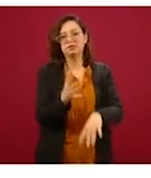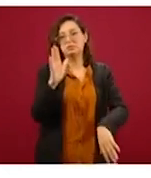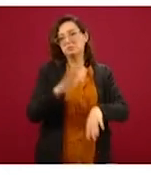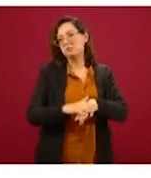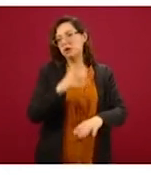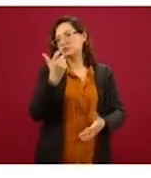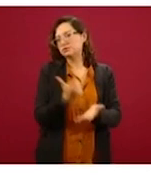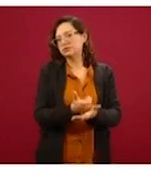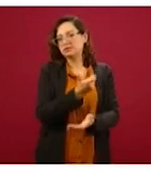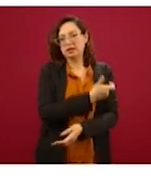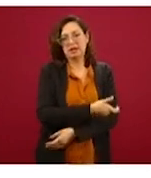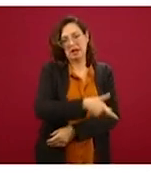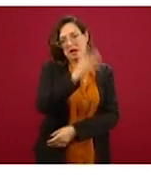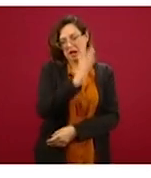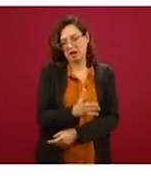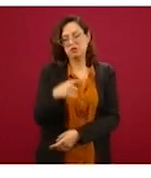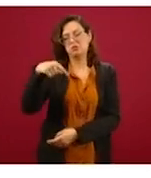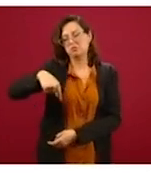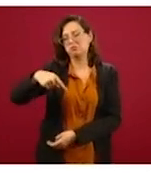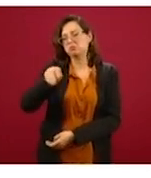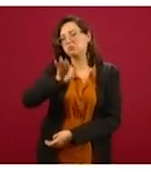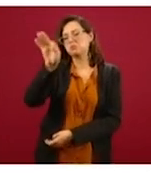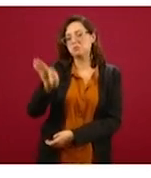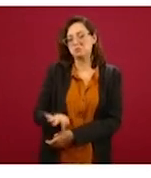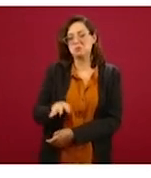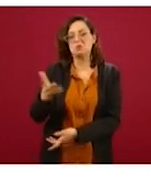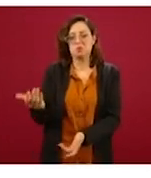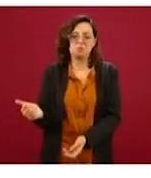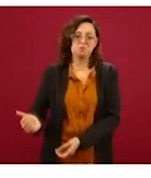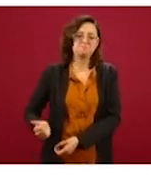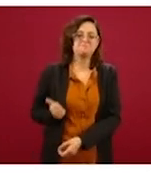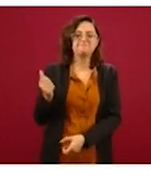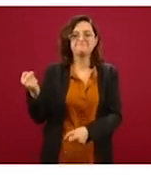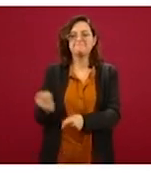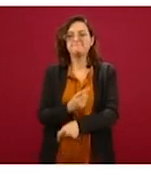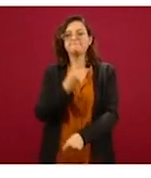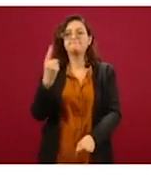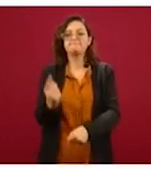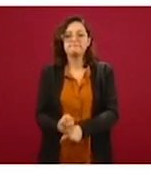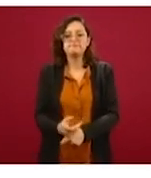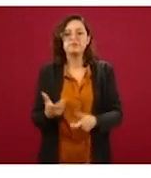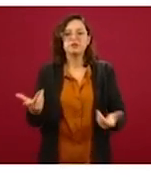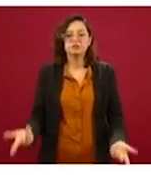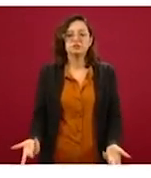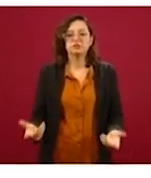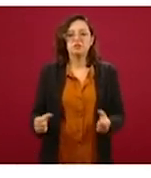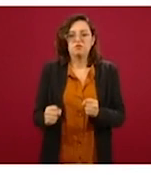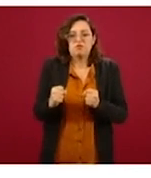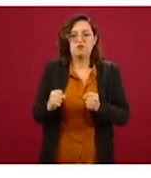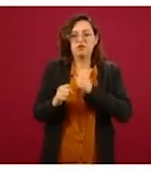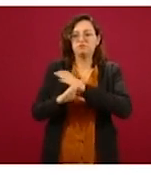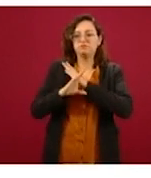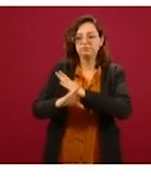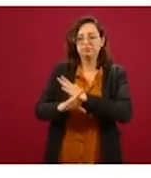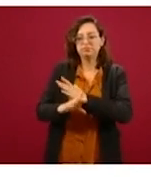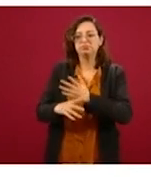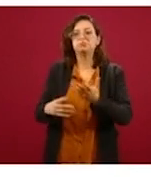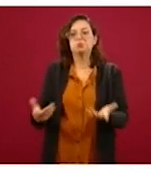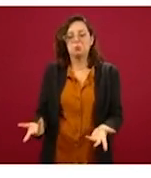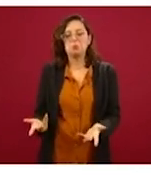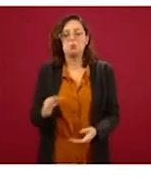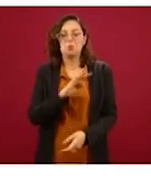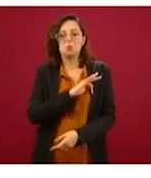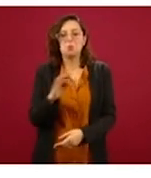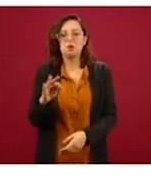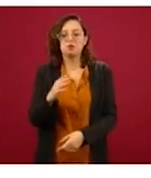de su valor, donde lo pueden conseguir a valor de mercado, y esto es una muy buena oportunidad. Repito, es un blindaje grado 4 y es una buena